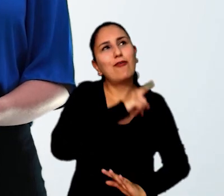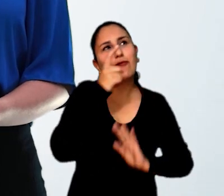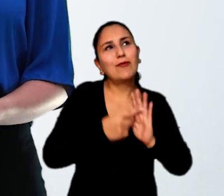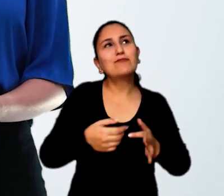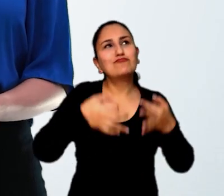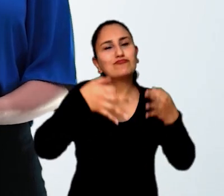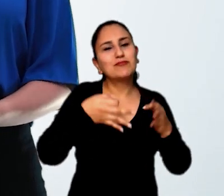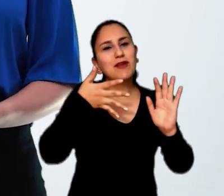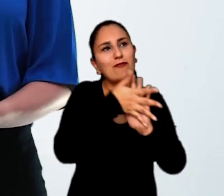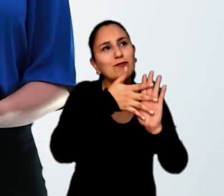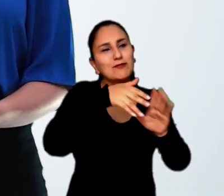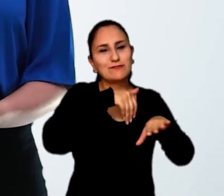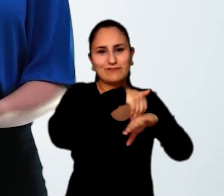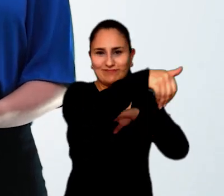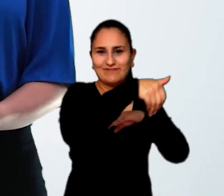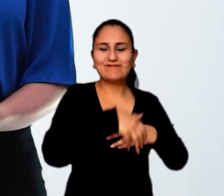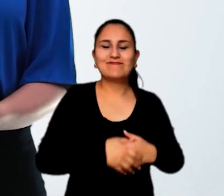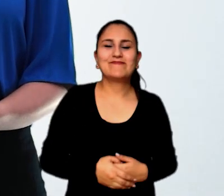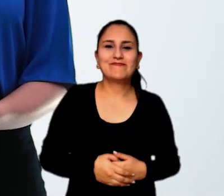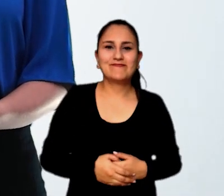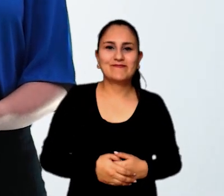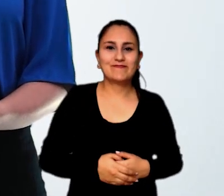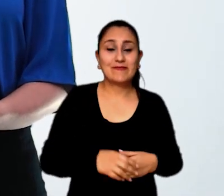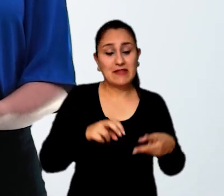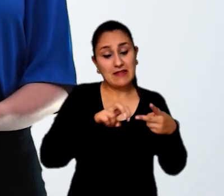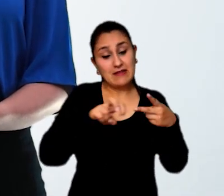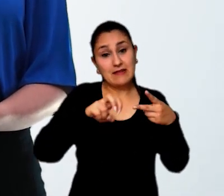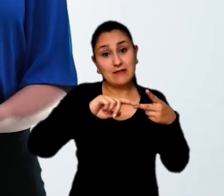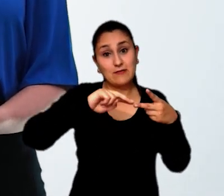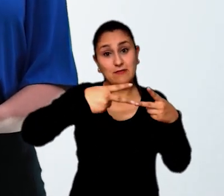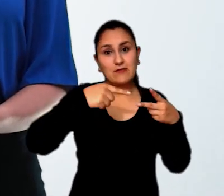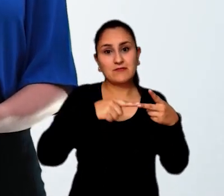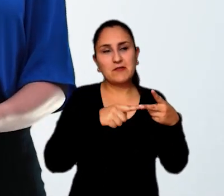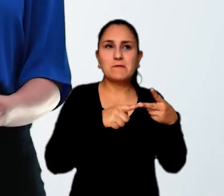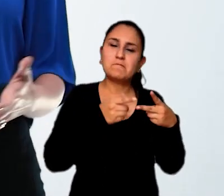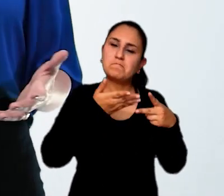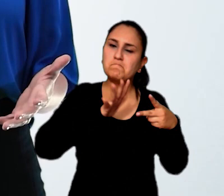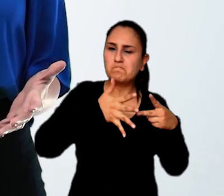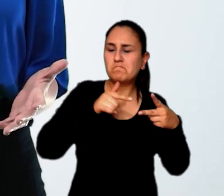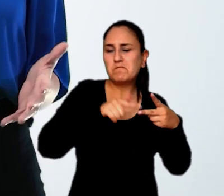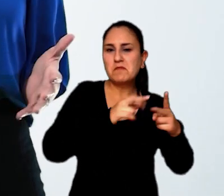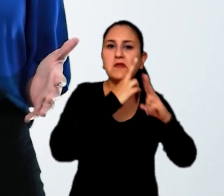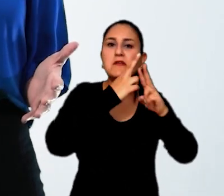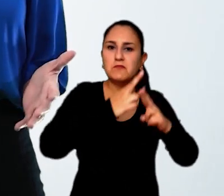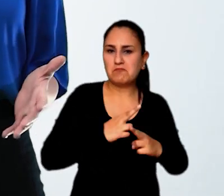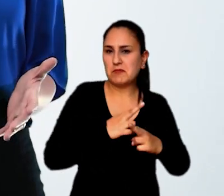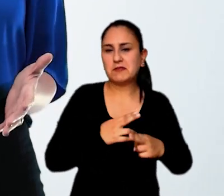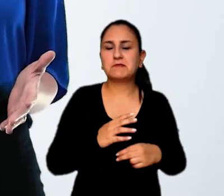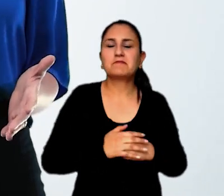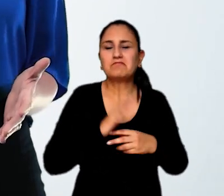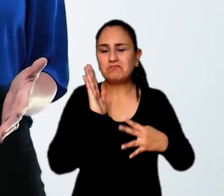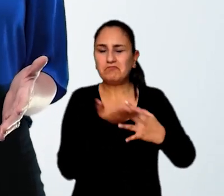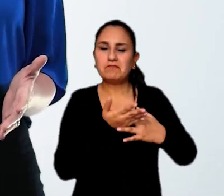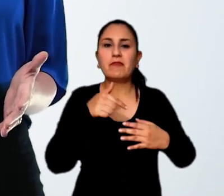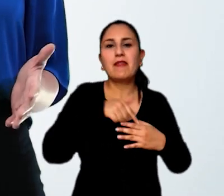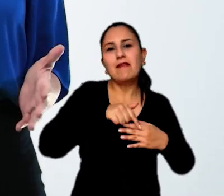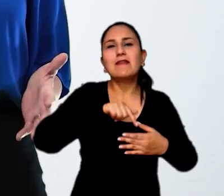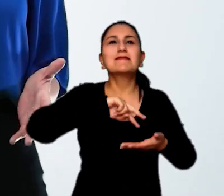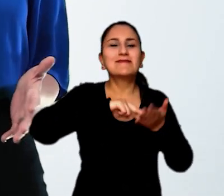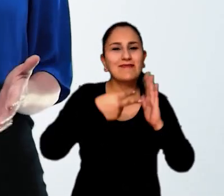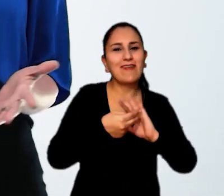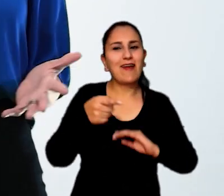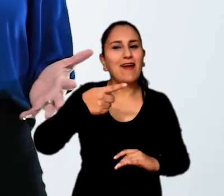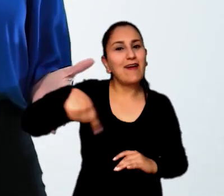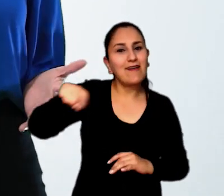de la información solicitada respuesta parcial a lo esperado corresponde a un valor intermedio que